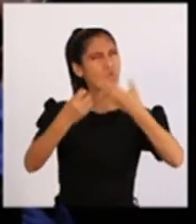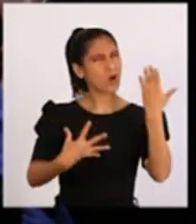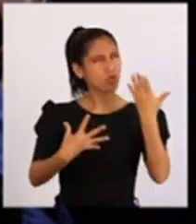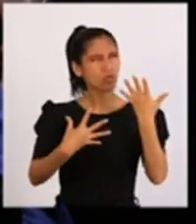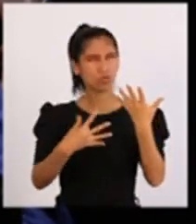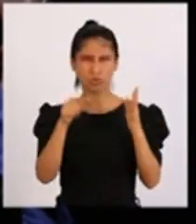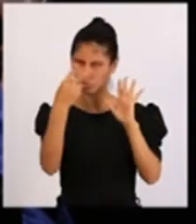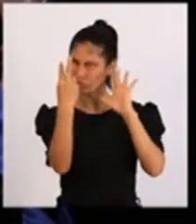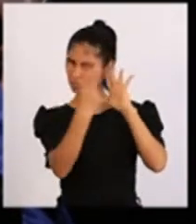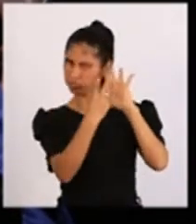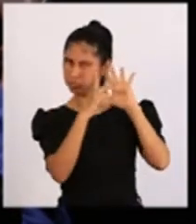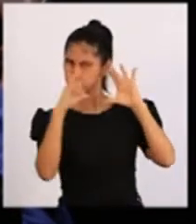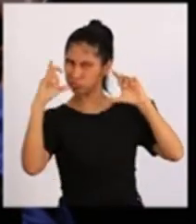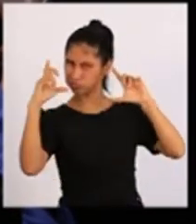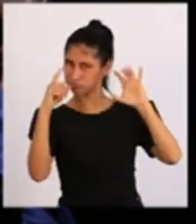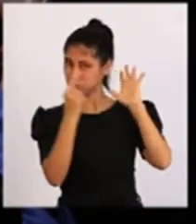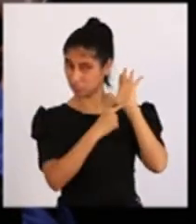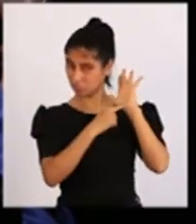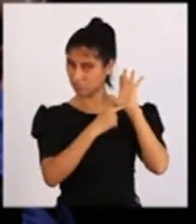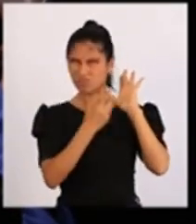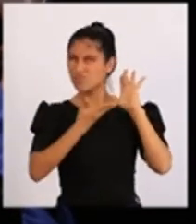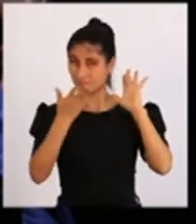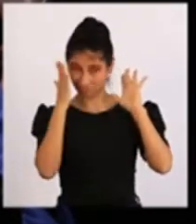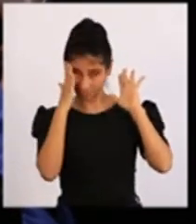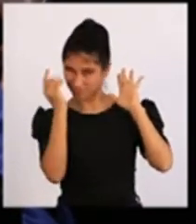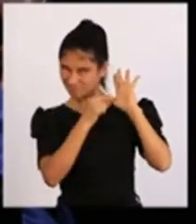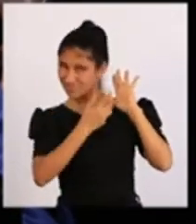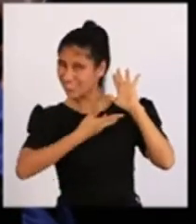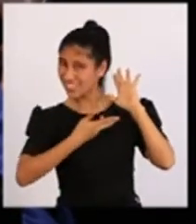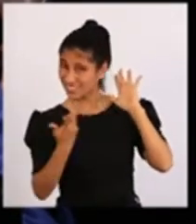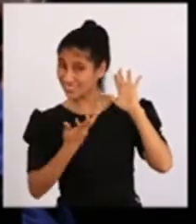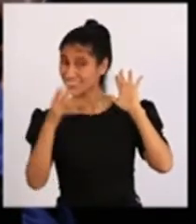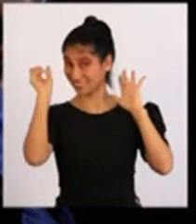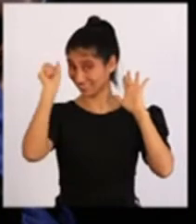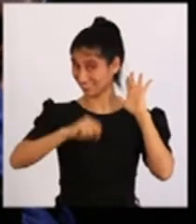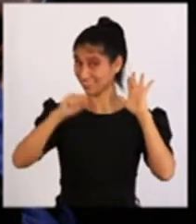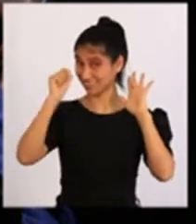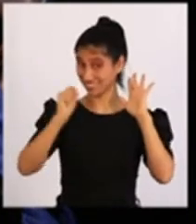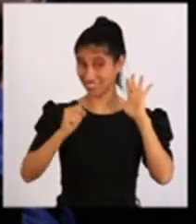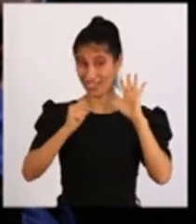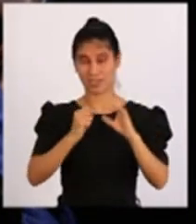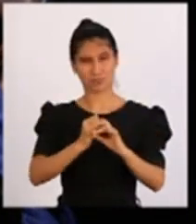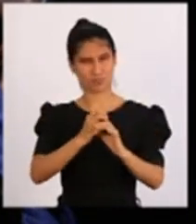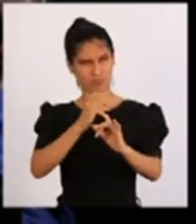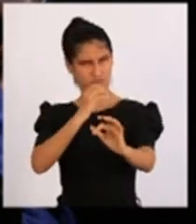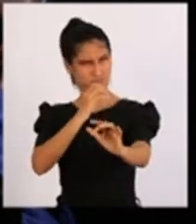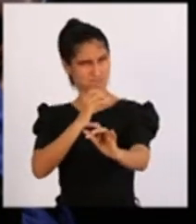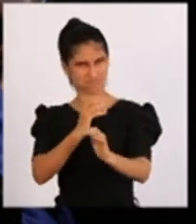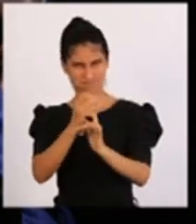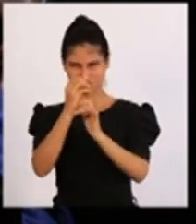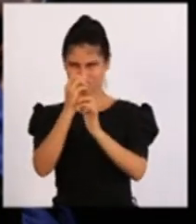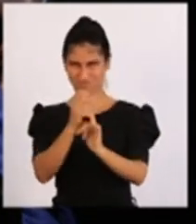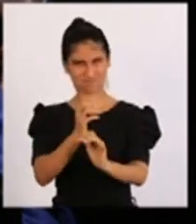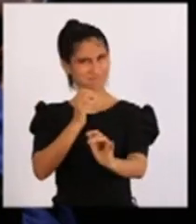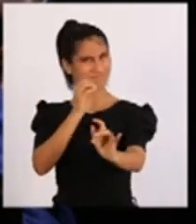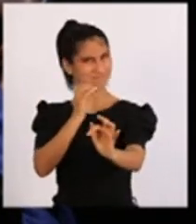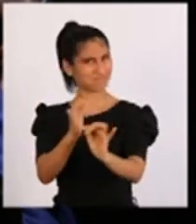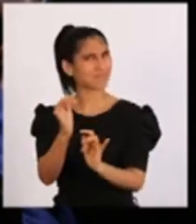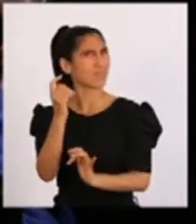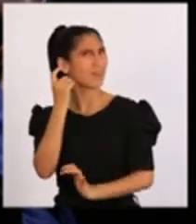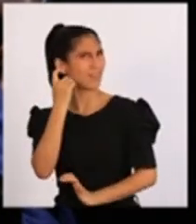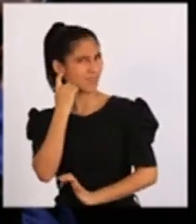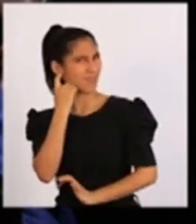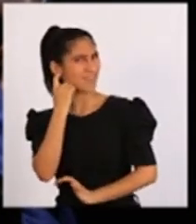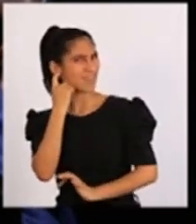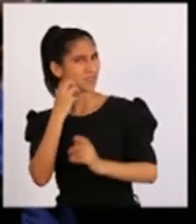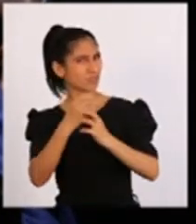aquí? ¿Saben qué es esto? Sí, es un arpa. Escuchemos cómo suena.